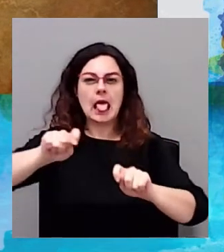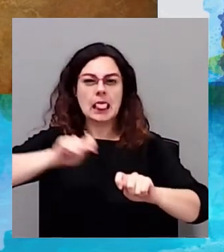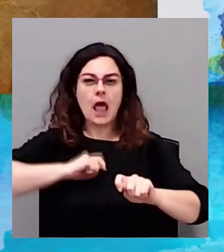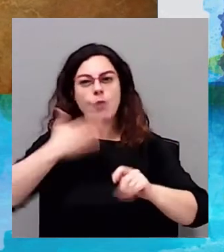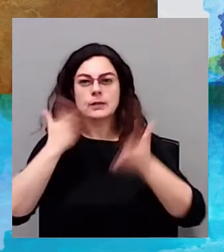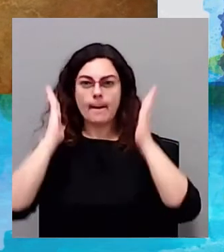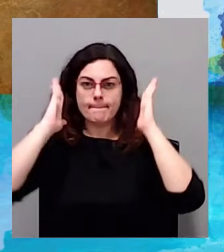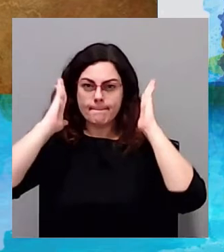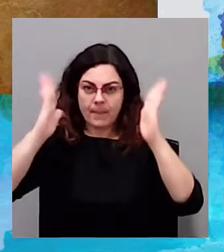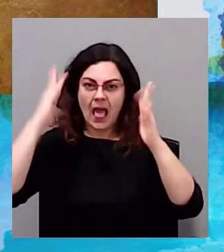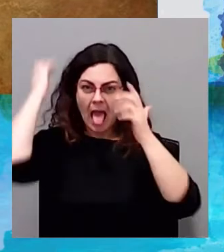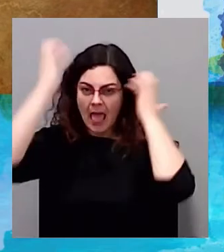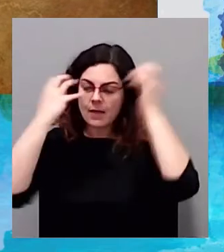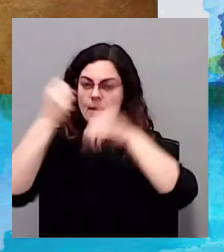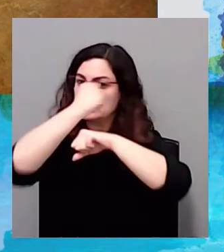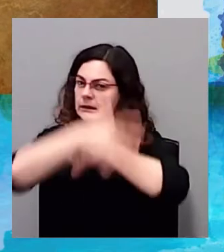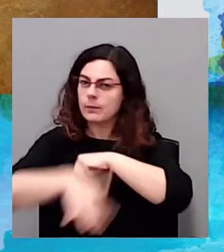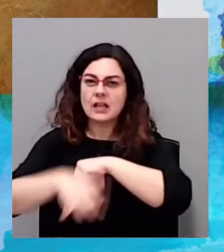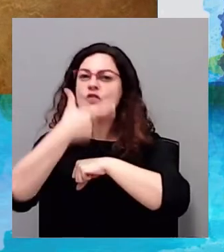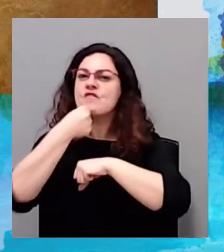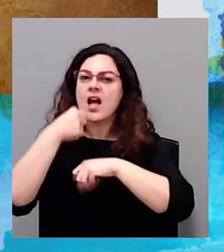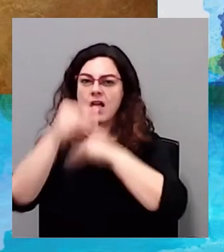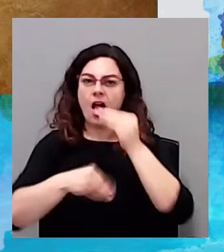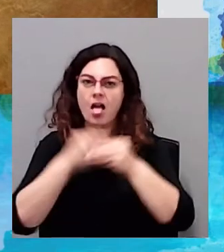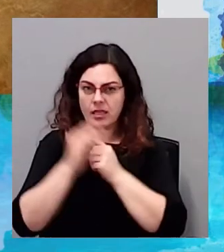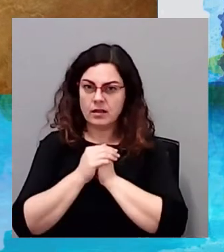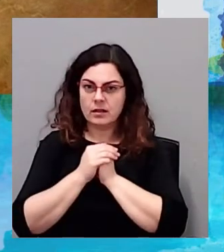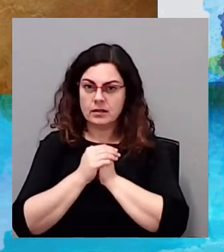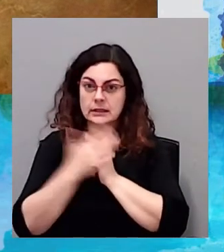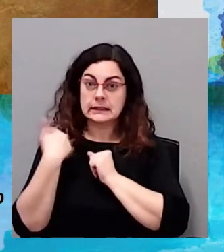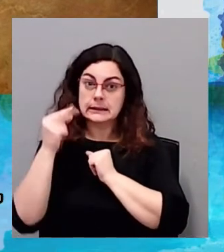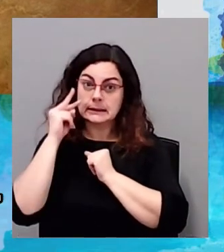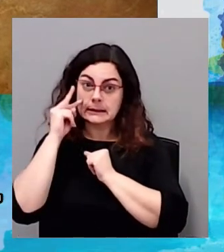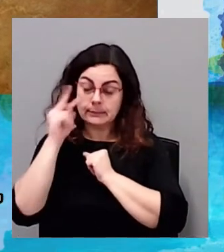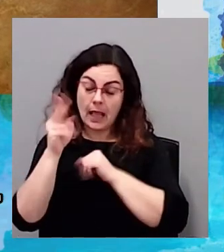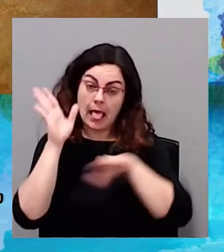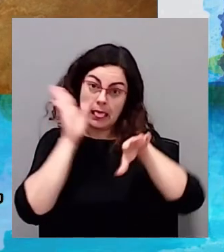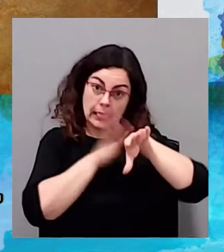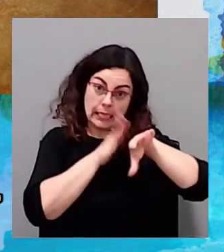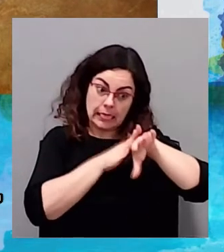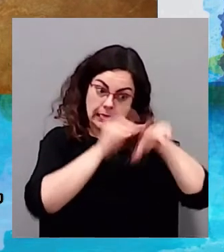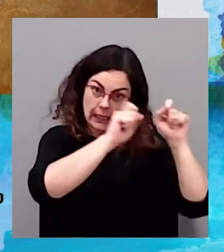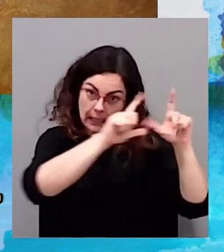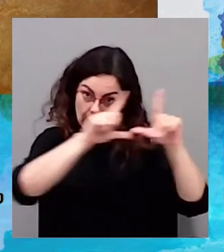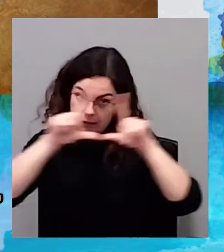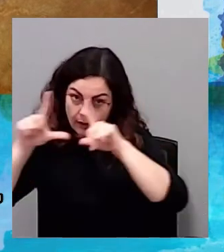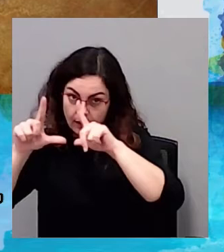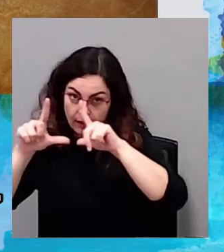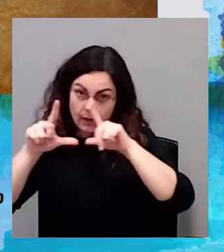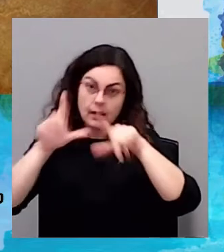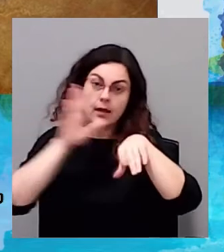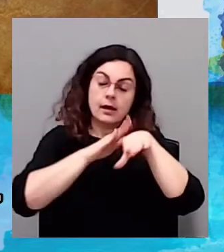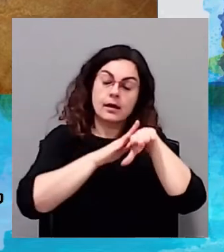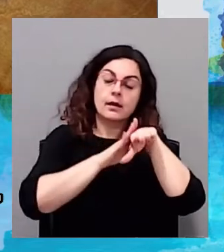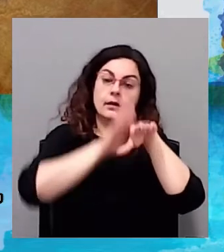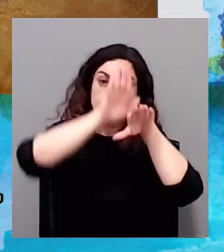animal esquemático y sencillo. Si comenzamos a observarlo desde nuestra izquierda, el lomo corre hacia abajo, desde una fina